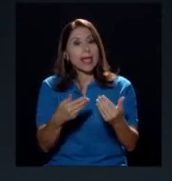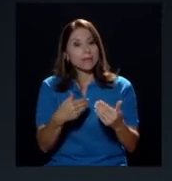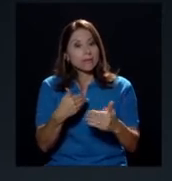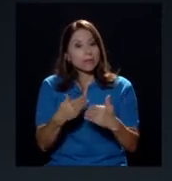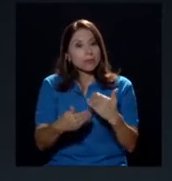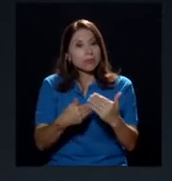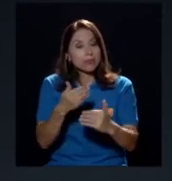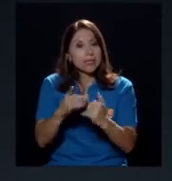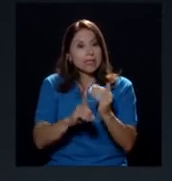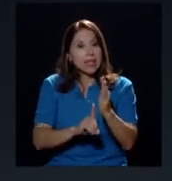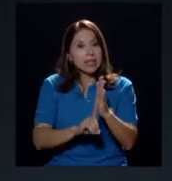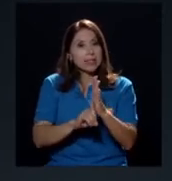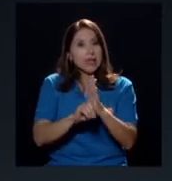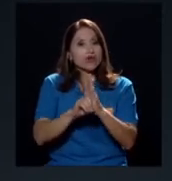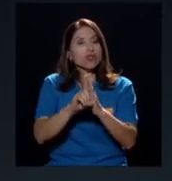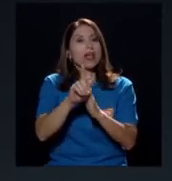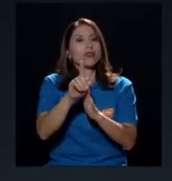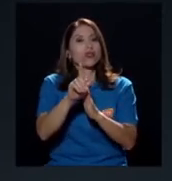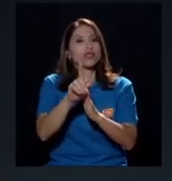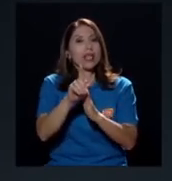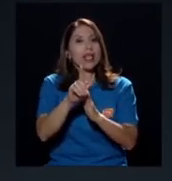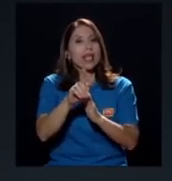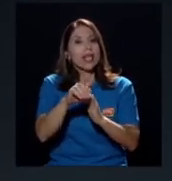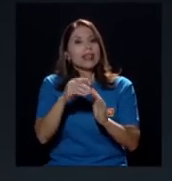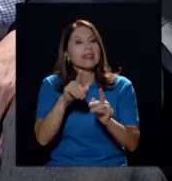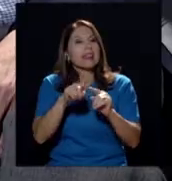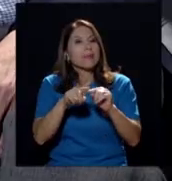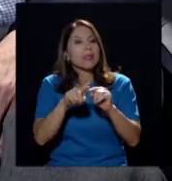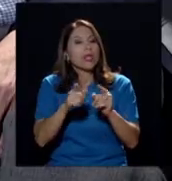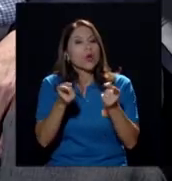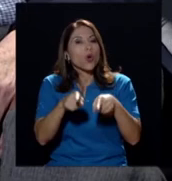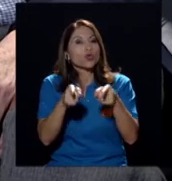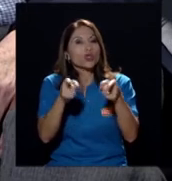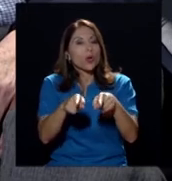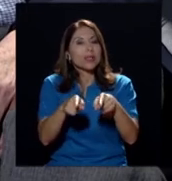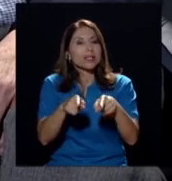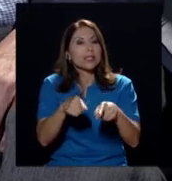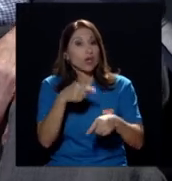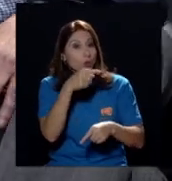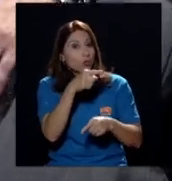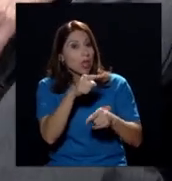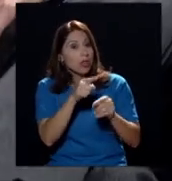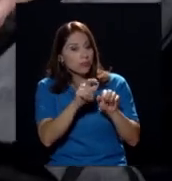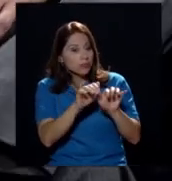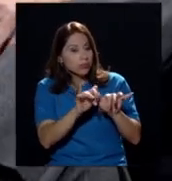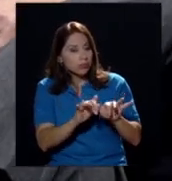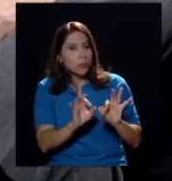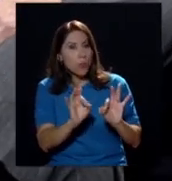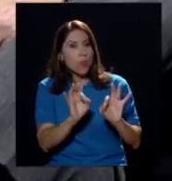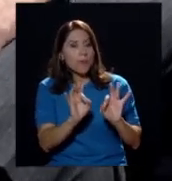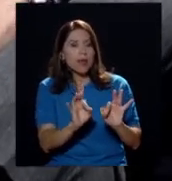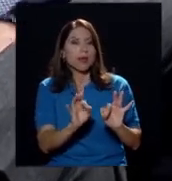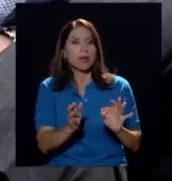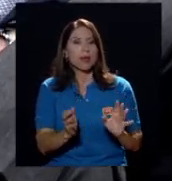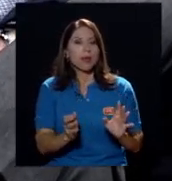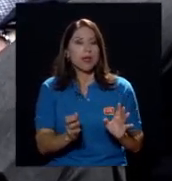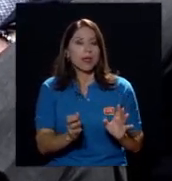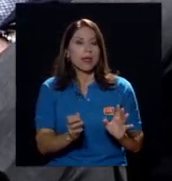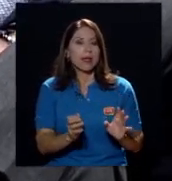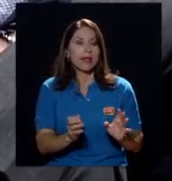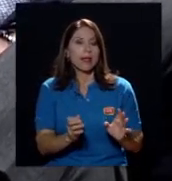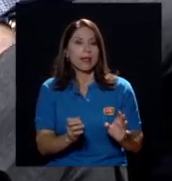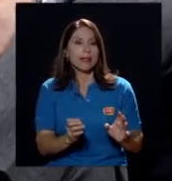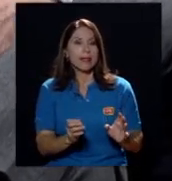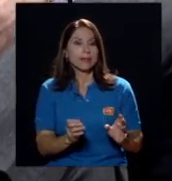en términos de sus consecuencias y usted los los pone muy bien en el marco de las